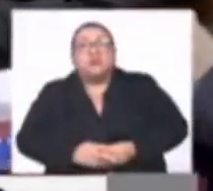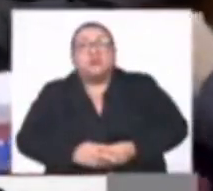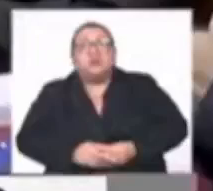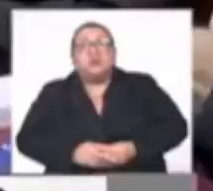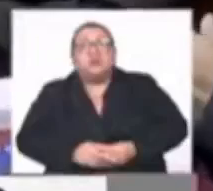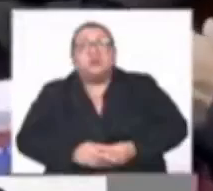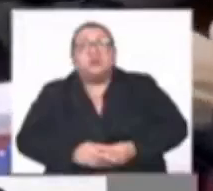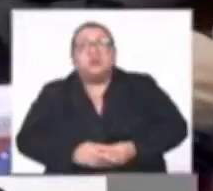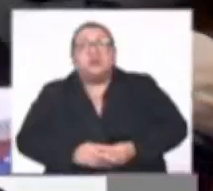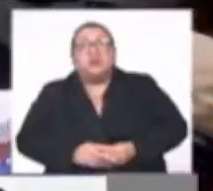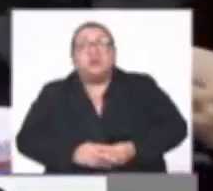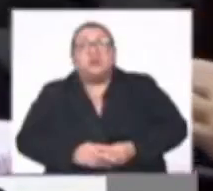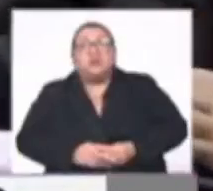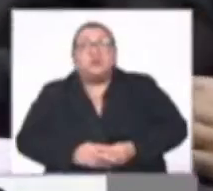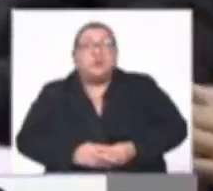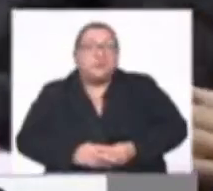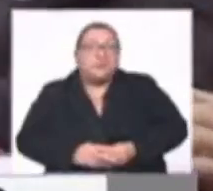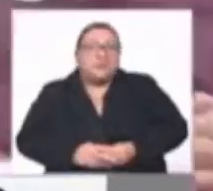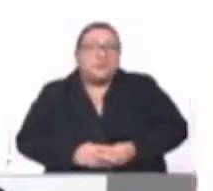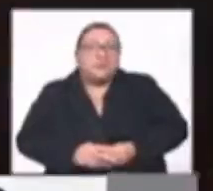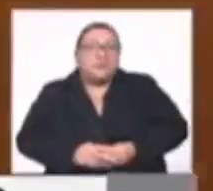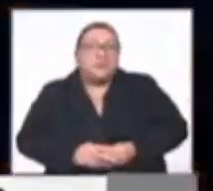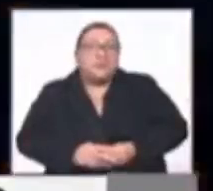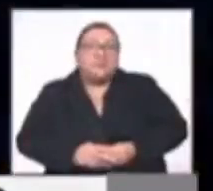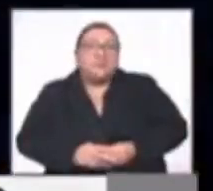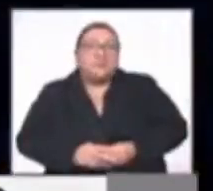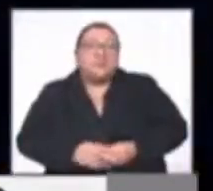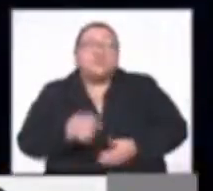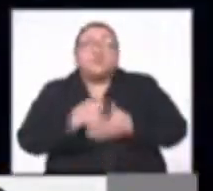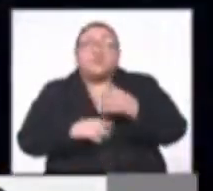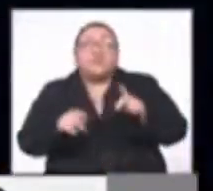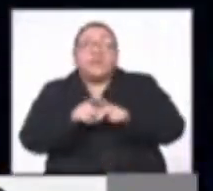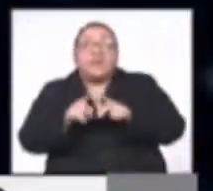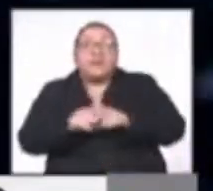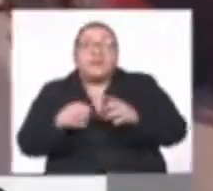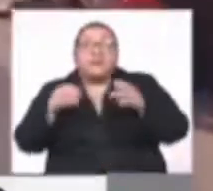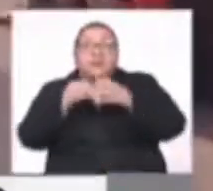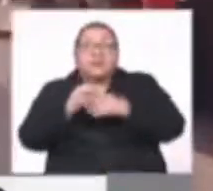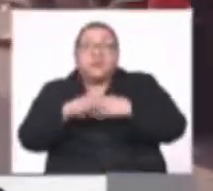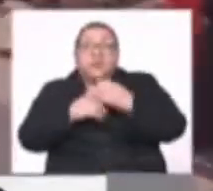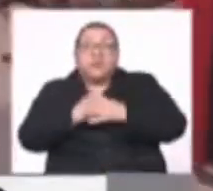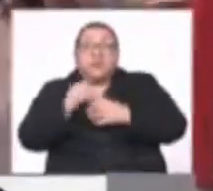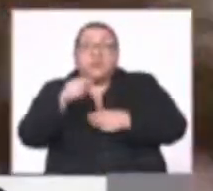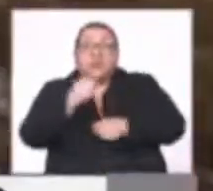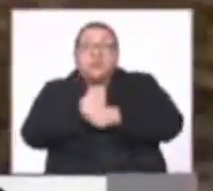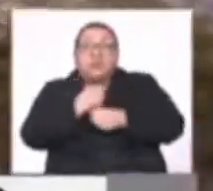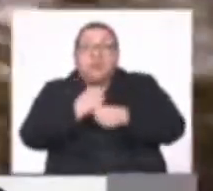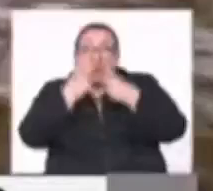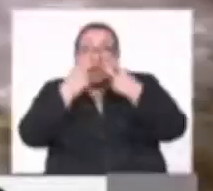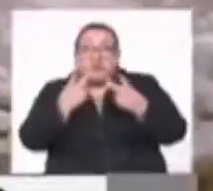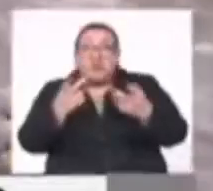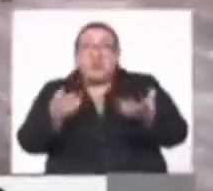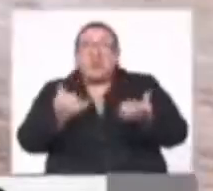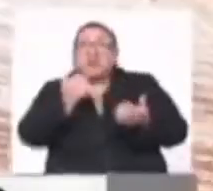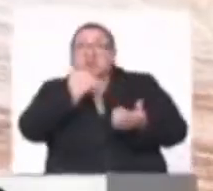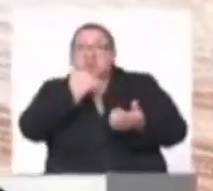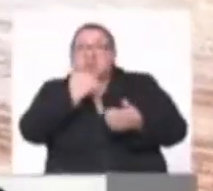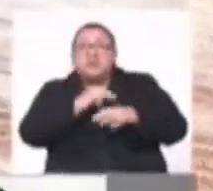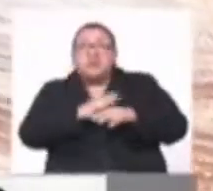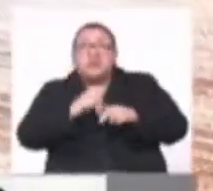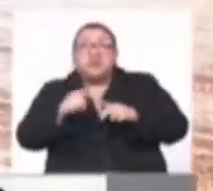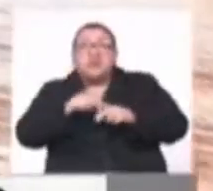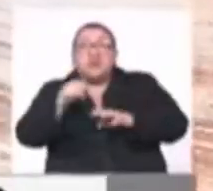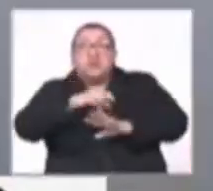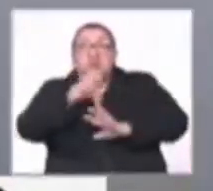interpelación trata sobre la solicitud de facultades del Ejecutivo para legislar en materia económica, la cual consigna regulaciones sobre